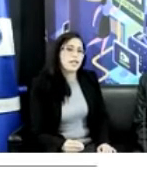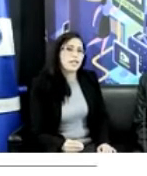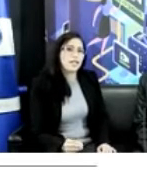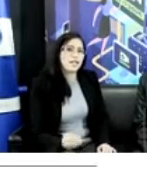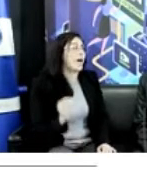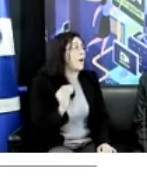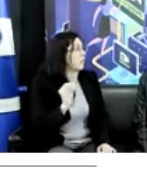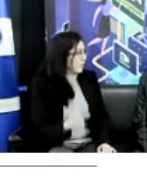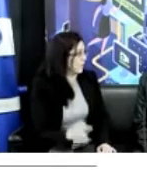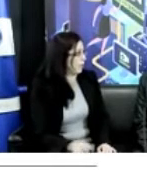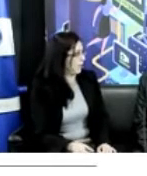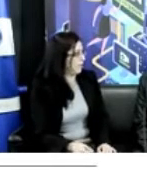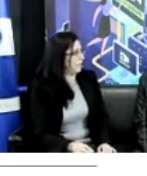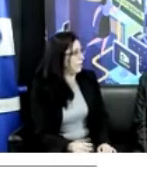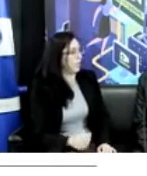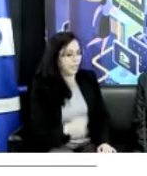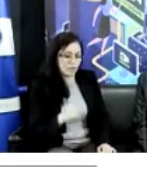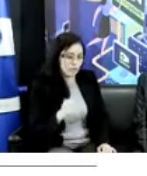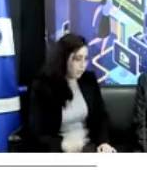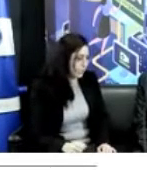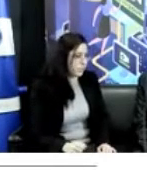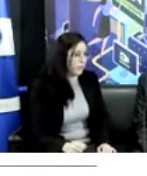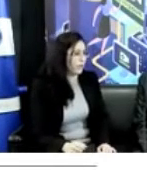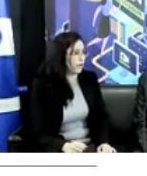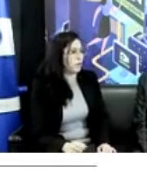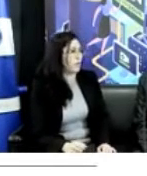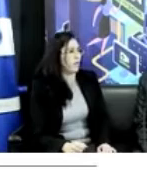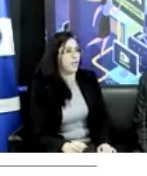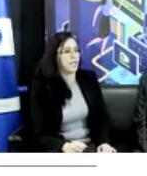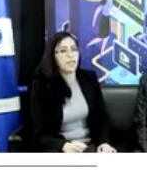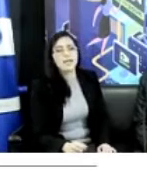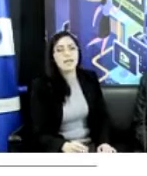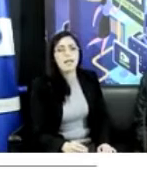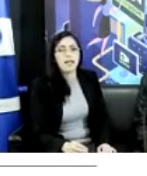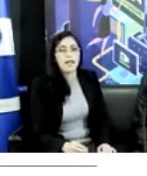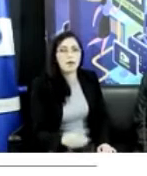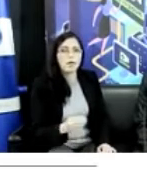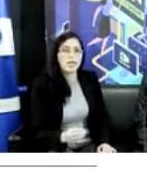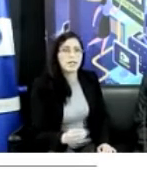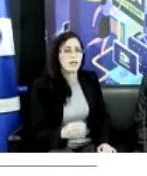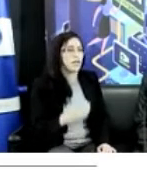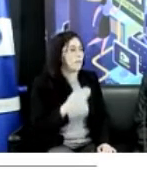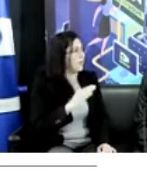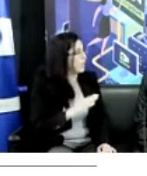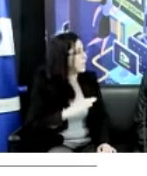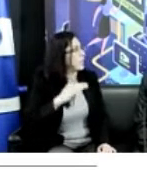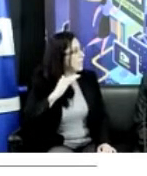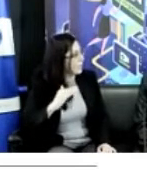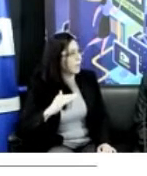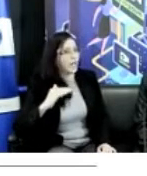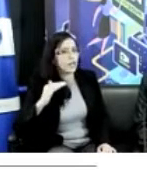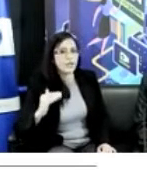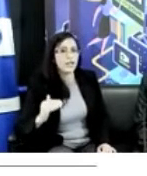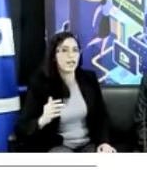que la incidencia sea autogestiva, ¿no? Que el usuario precisamente, como tú bien lo decías, tenga la propia iniciativa de poder